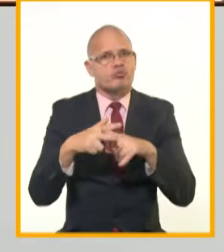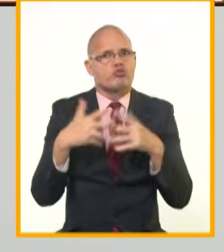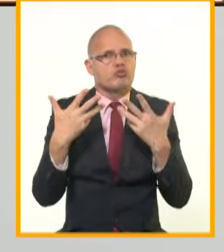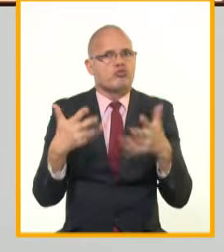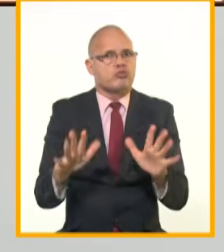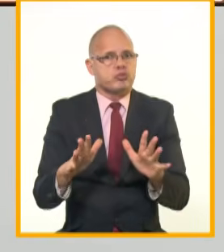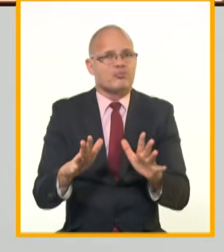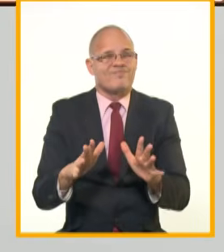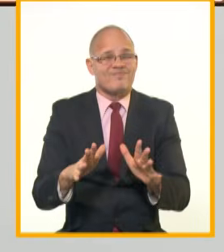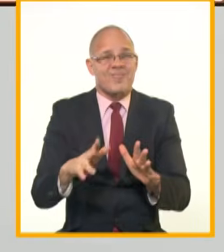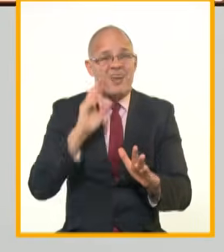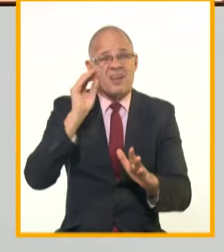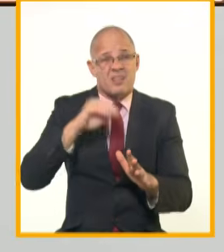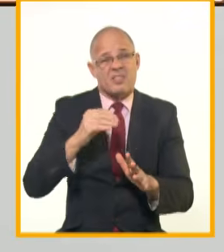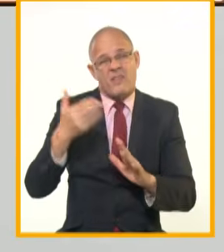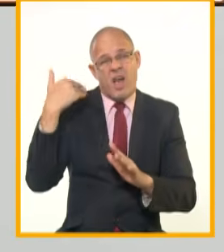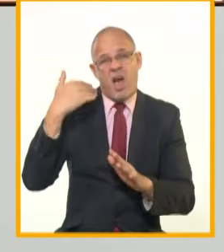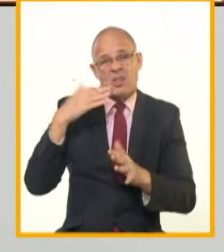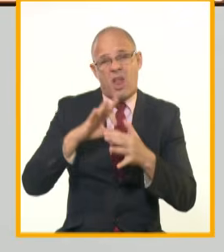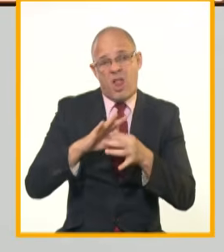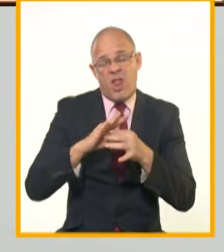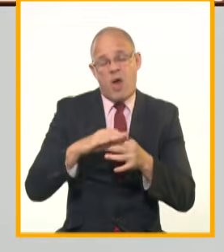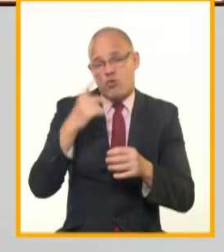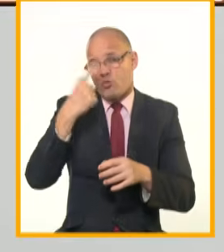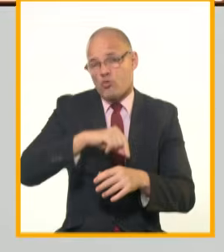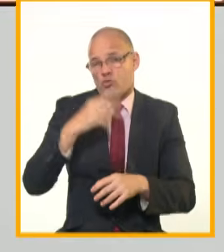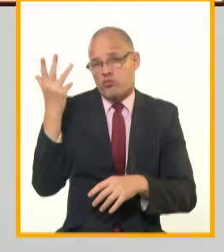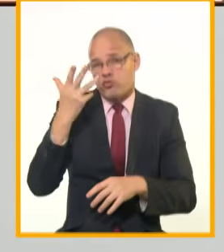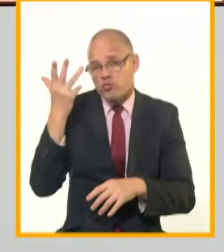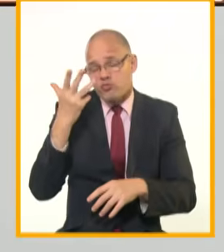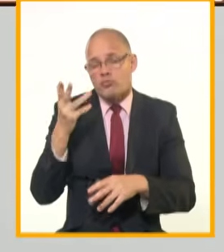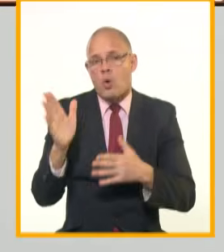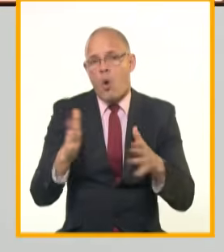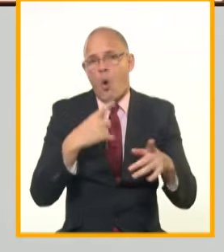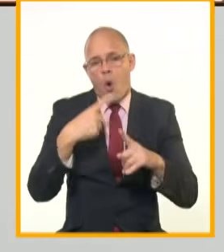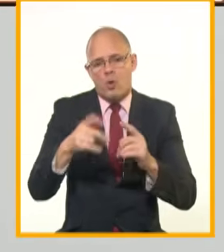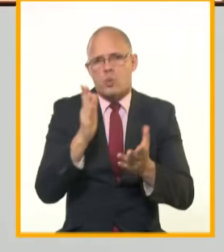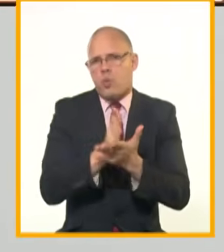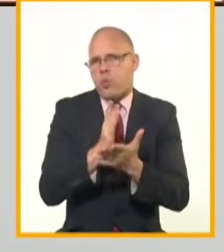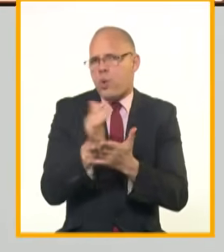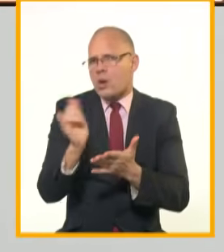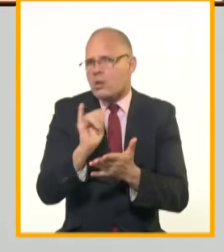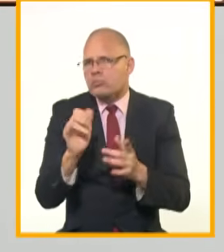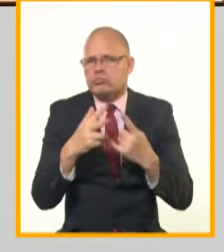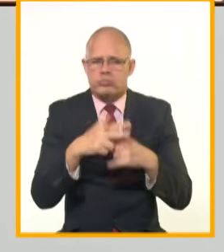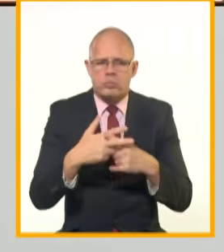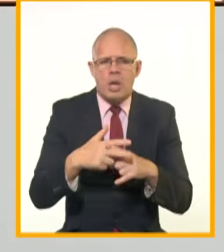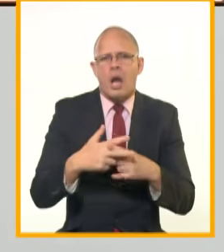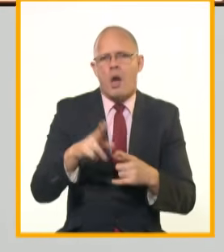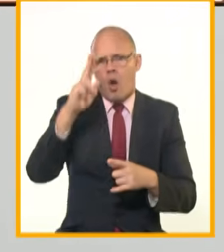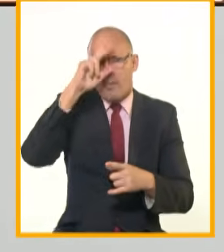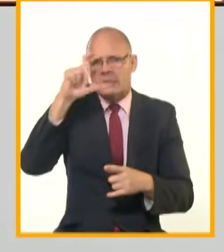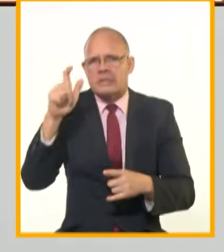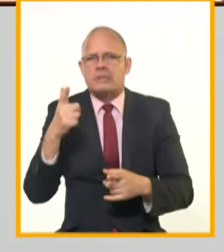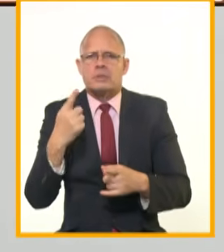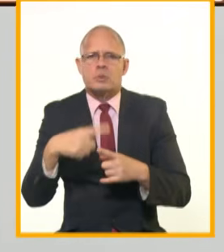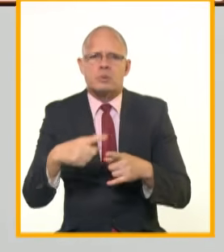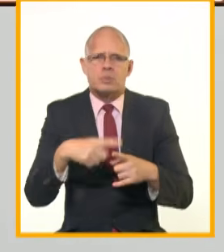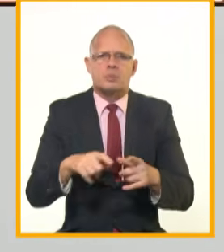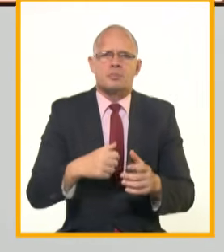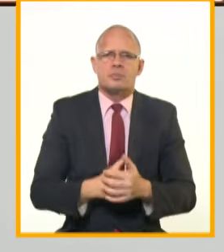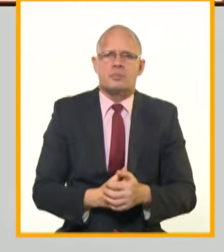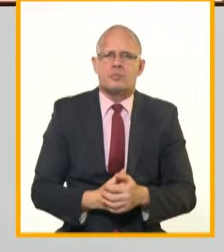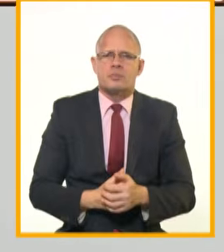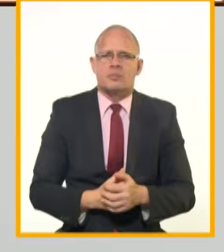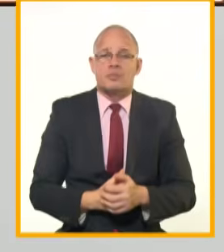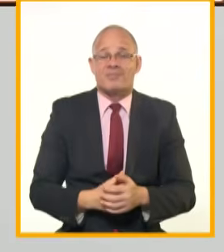Rafael. Igualmente se recuperó una gran parte de las escuelas, de las obras de salud, es decir que nosotros llegamos a afectarnos